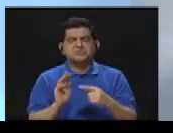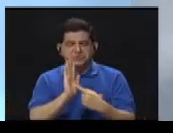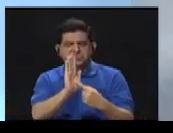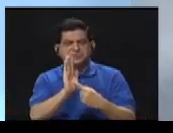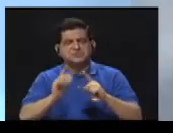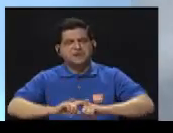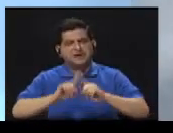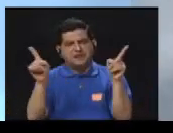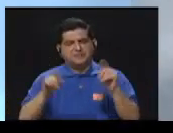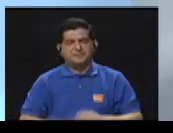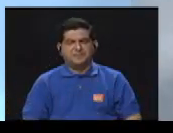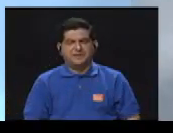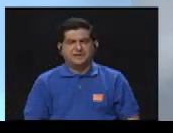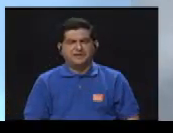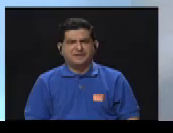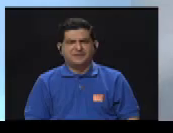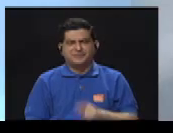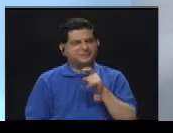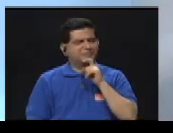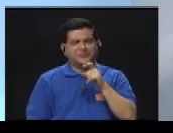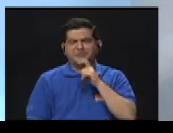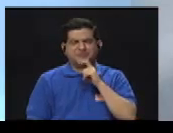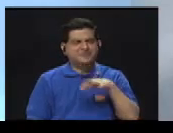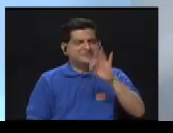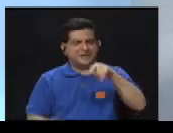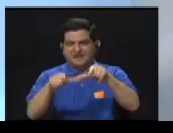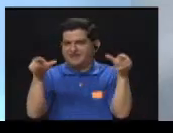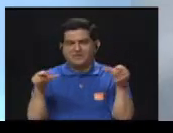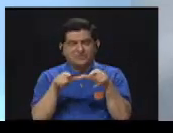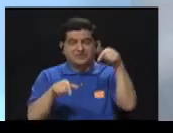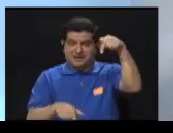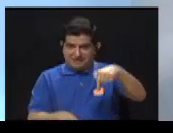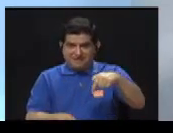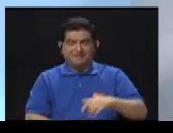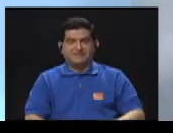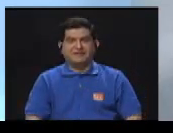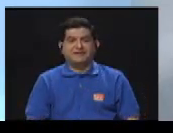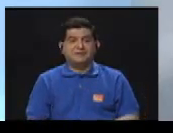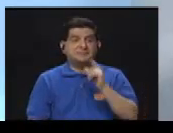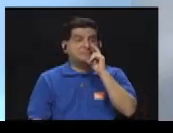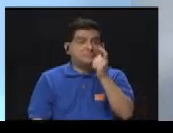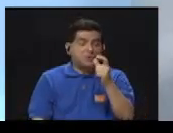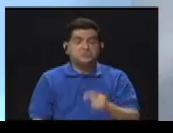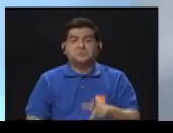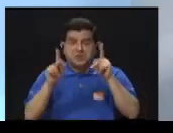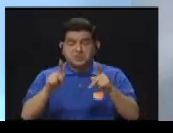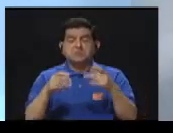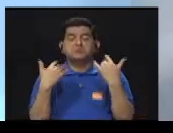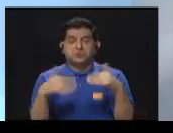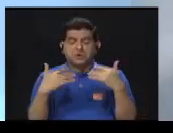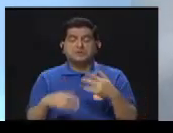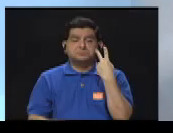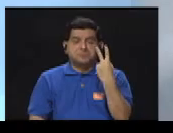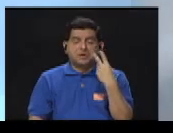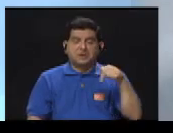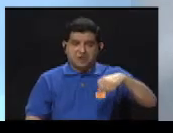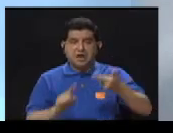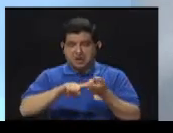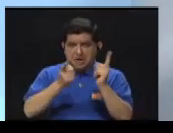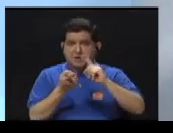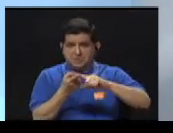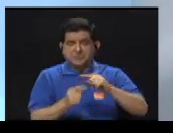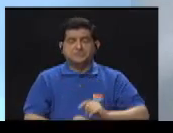así, pero fue complicado conseguir un espacio. Y acá, digamos, por suerte bastante gente lo pudo ver, amigos de